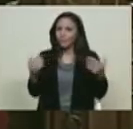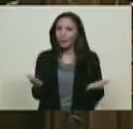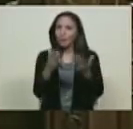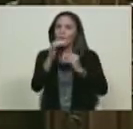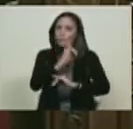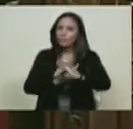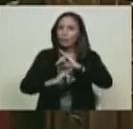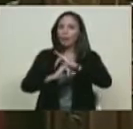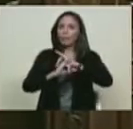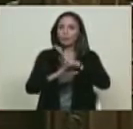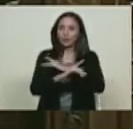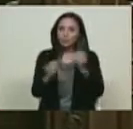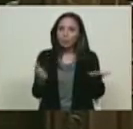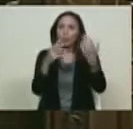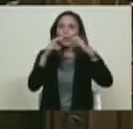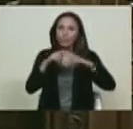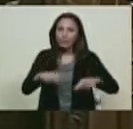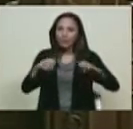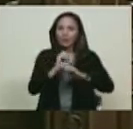se haga de la manera más transparente.